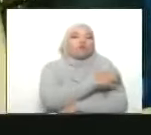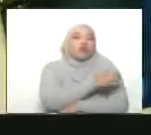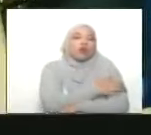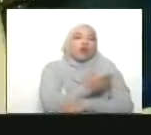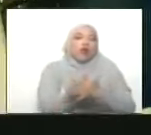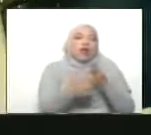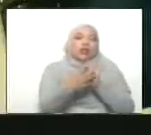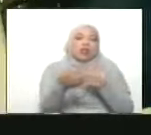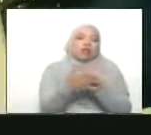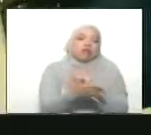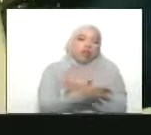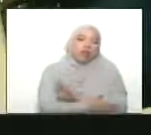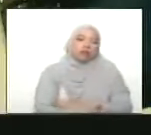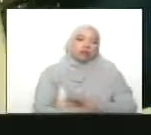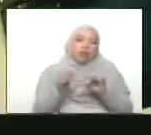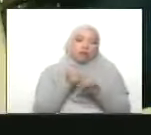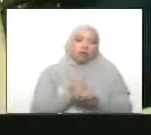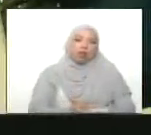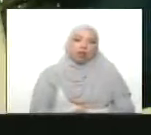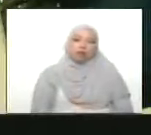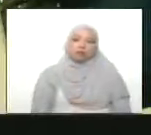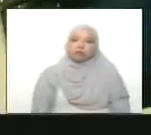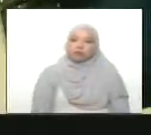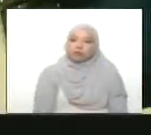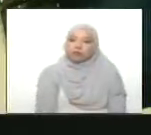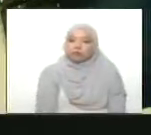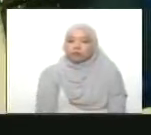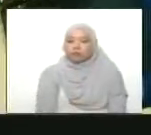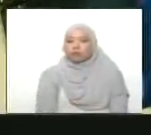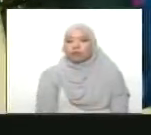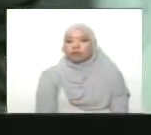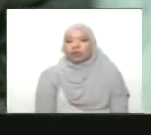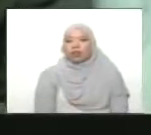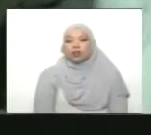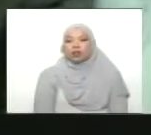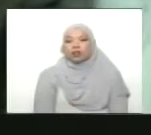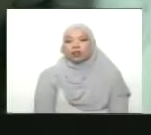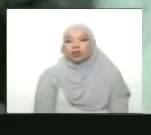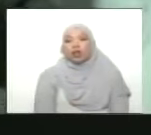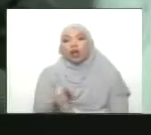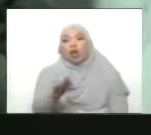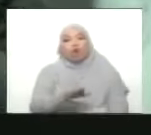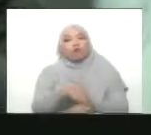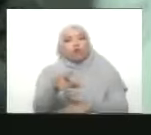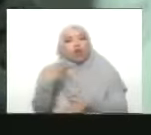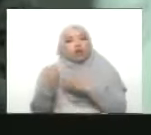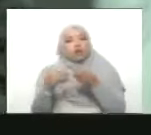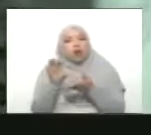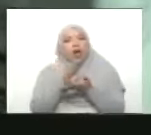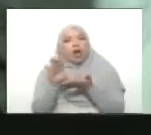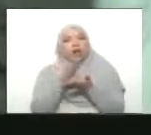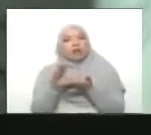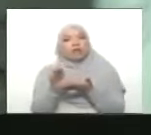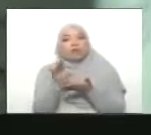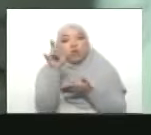uno solamente se mata la cucaracha. Eso lo hizo porque en paz descanse Teodoro